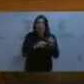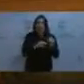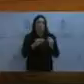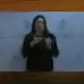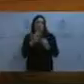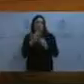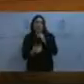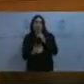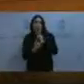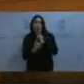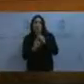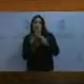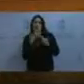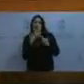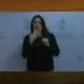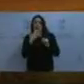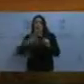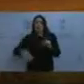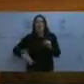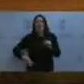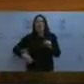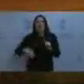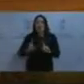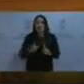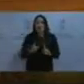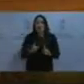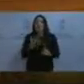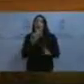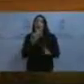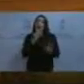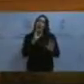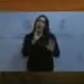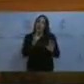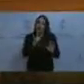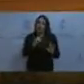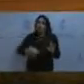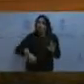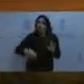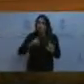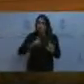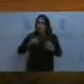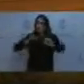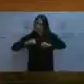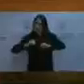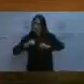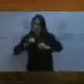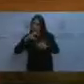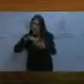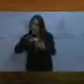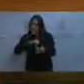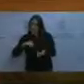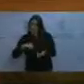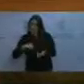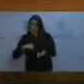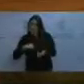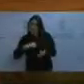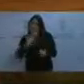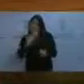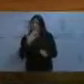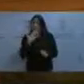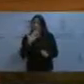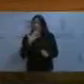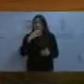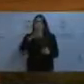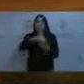no? Es que también ustedes conciertan hernias con la privada. En concreto, por ejemplo, este año con el